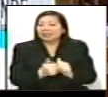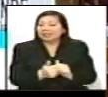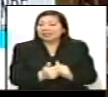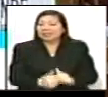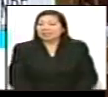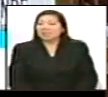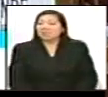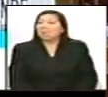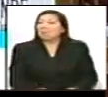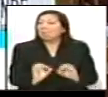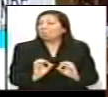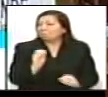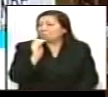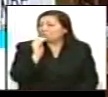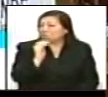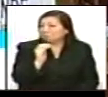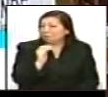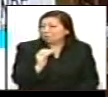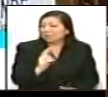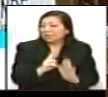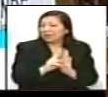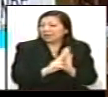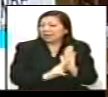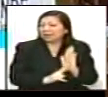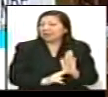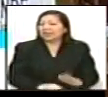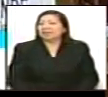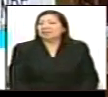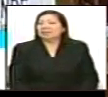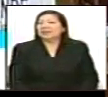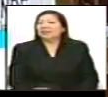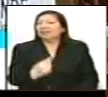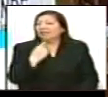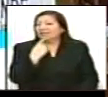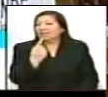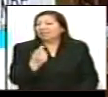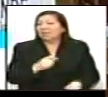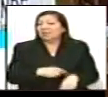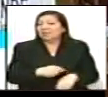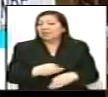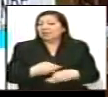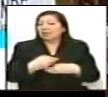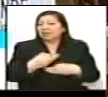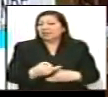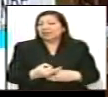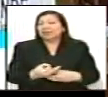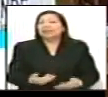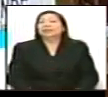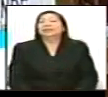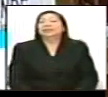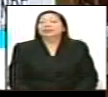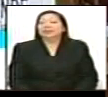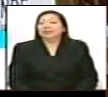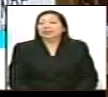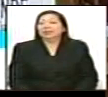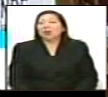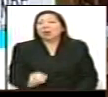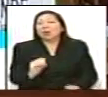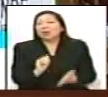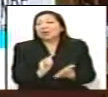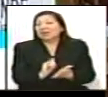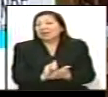reformas puntuales al reglamento, que establezcan, por ejemplo, un plazo para haber pedido el levantamiento de inmunidad, o